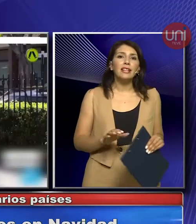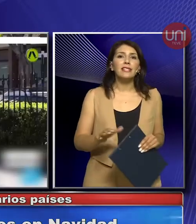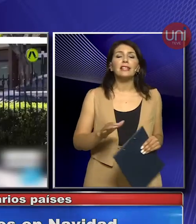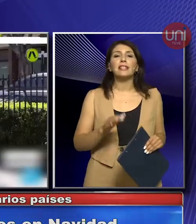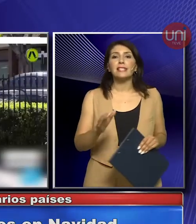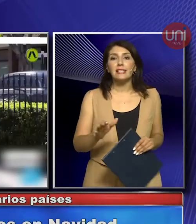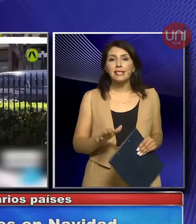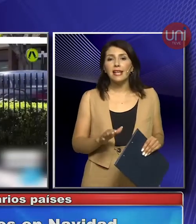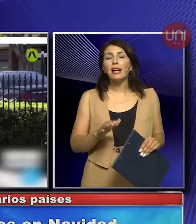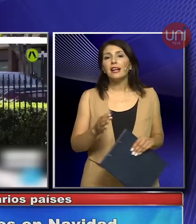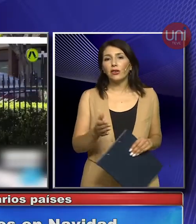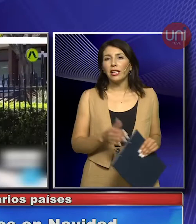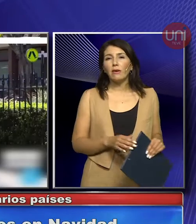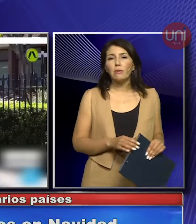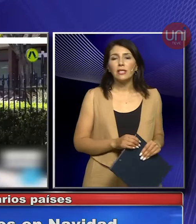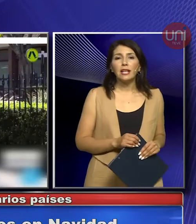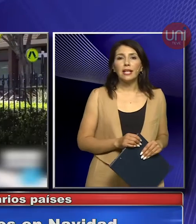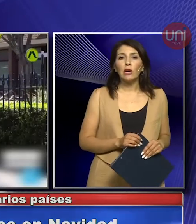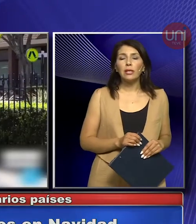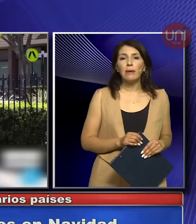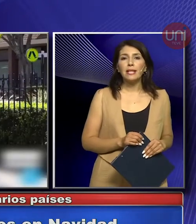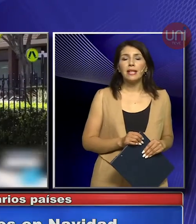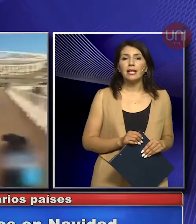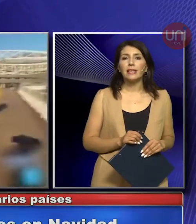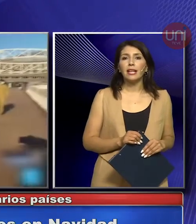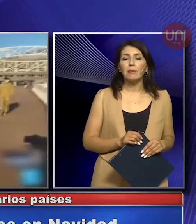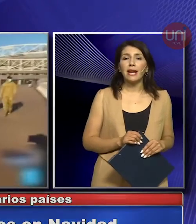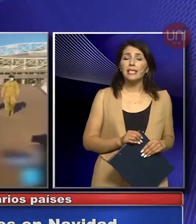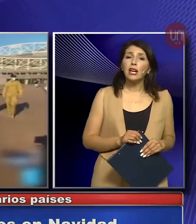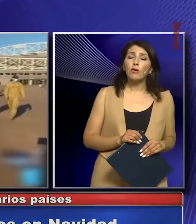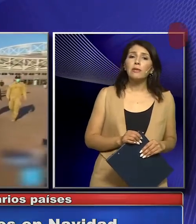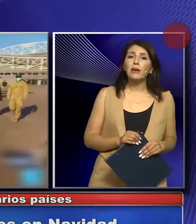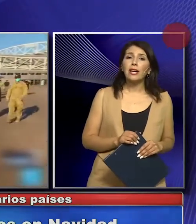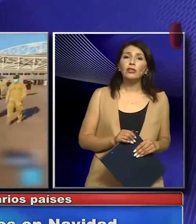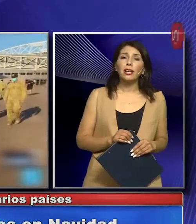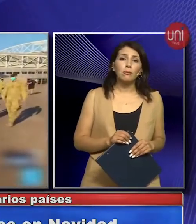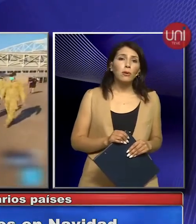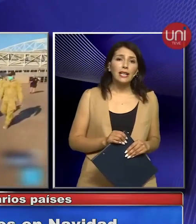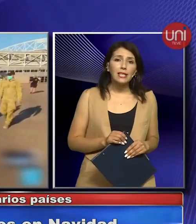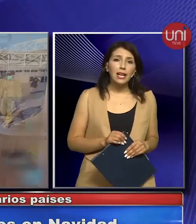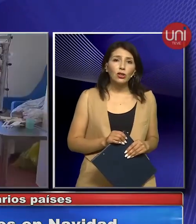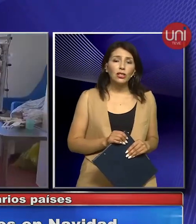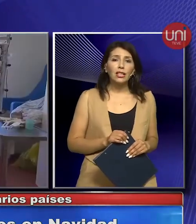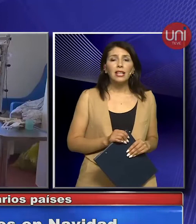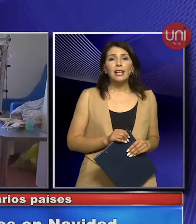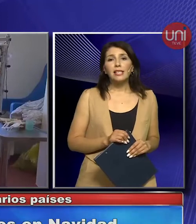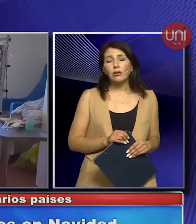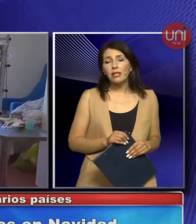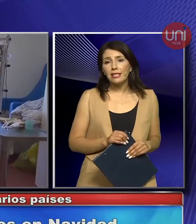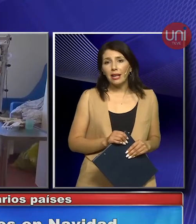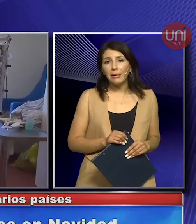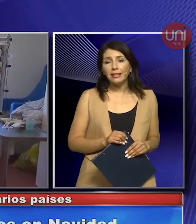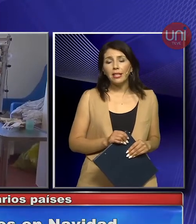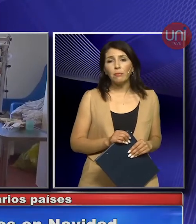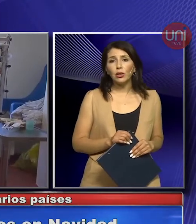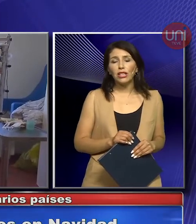todavía tienen cierta resistencia recorrerlo hablamos la última vez en este país no vamos ahora esto la República Checa donde la